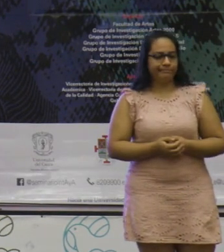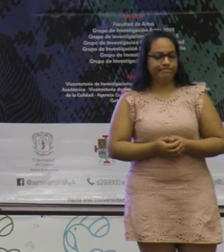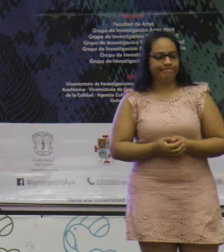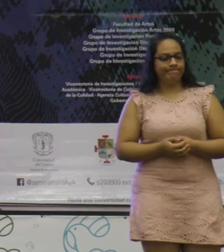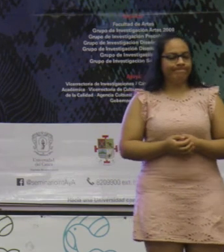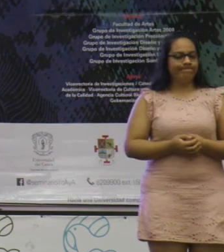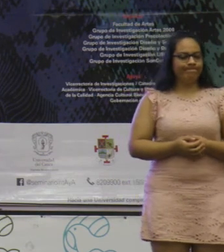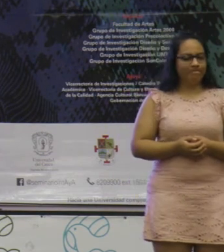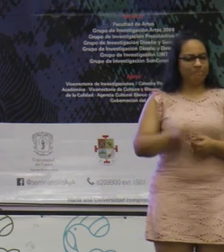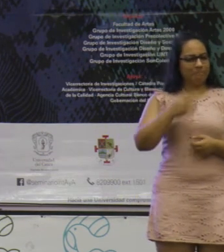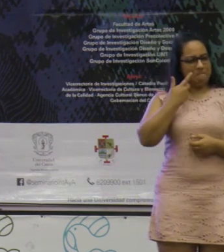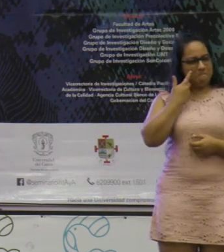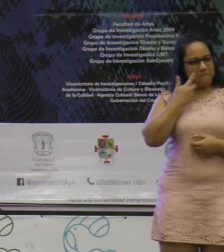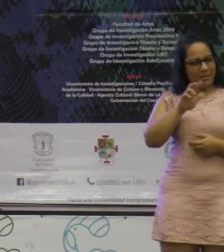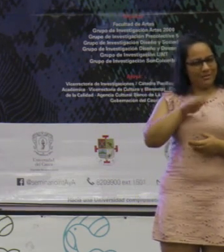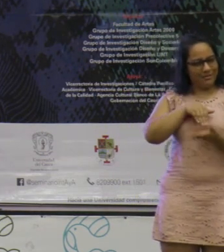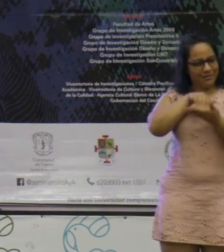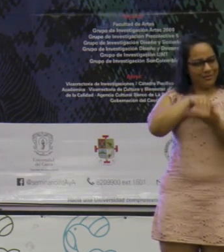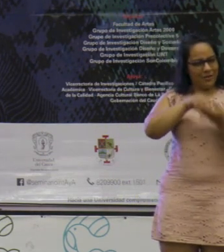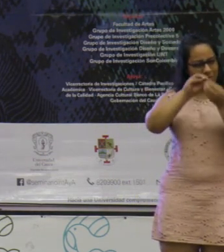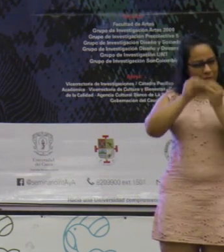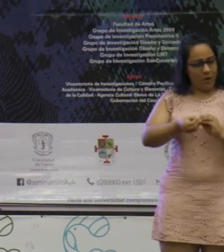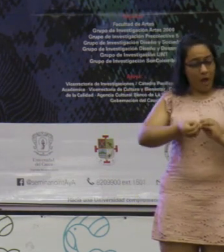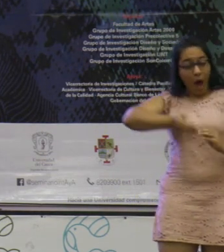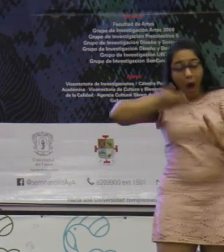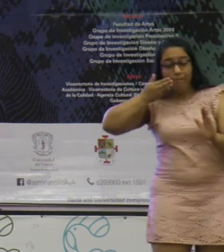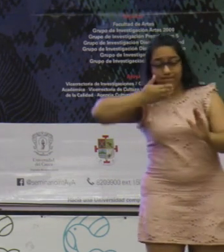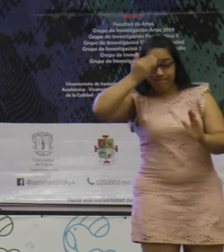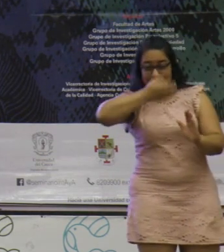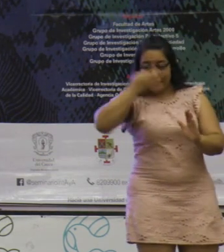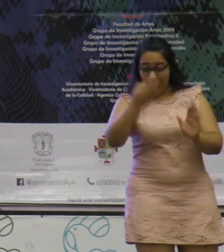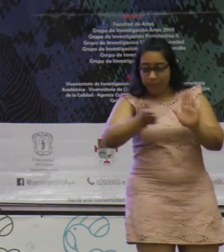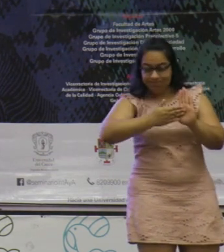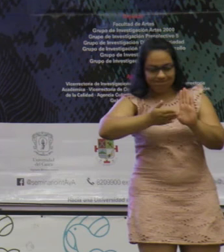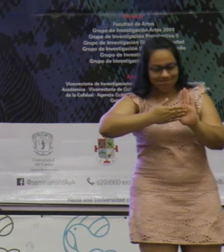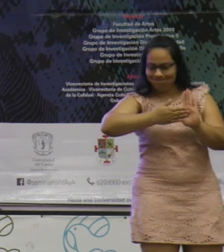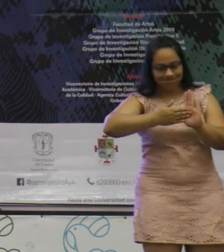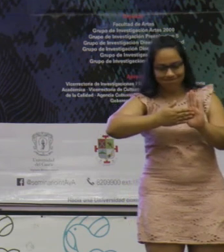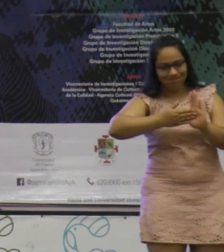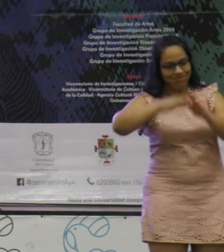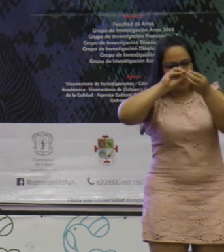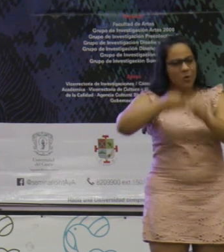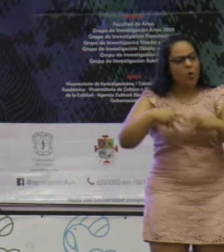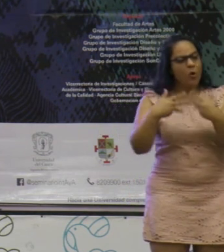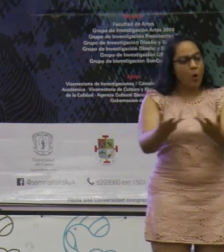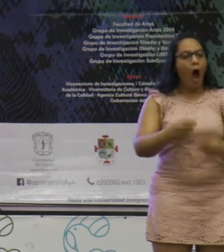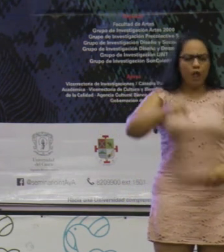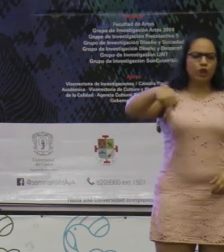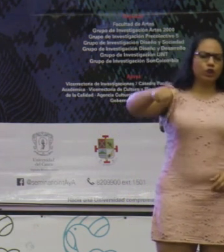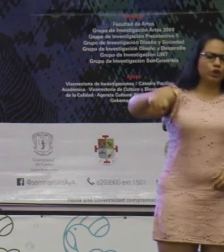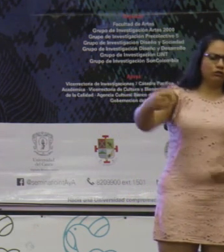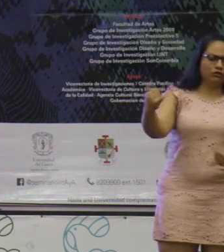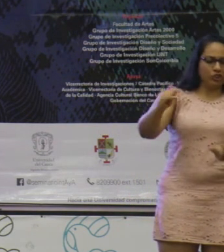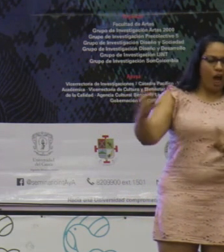más una apuesta que algo que podamos decir está comprobado. ¿Vale? O sea, no hay forma de decir, sí, hay algo que